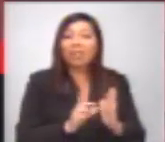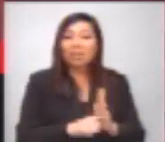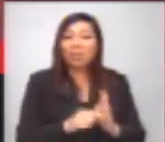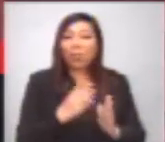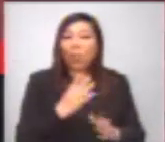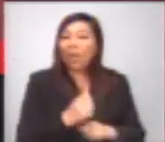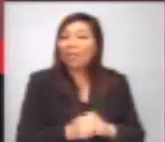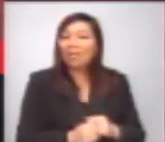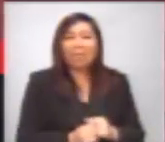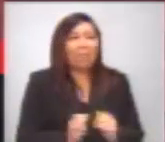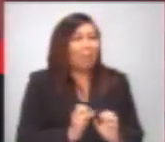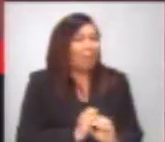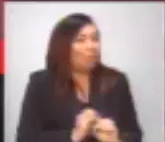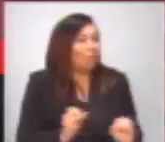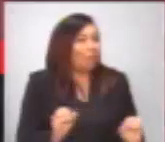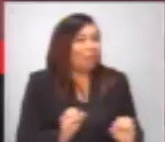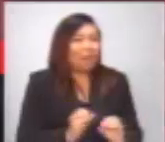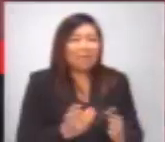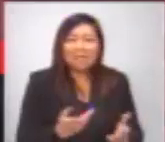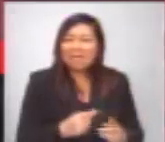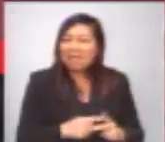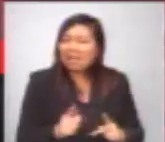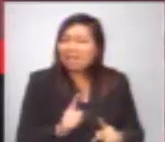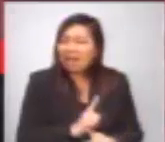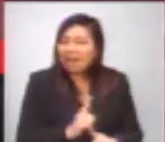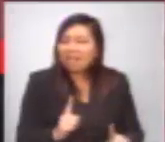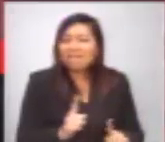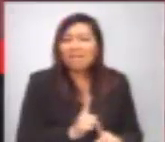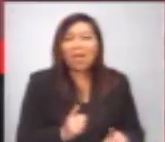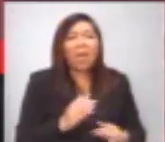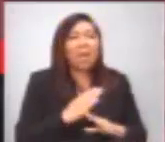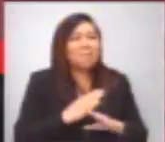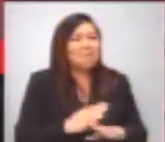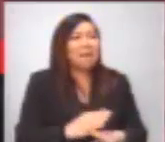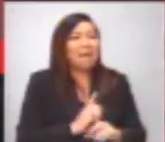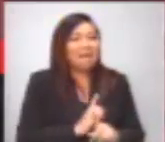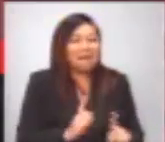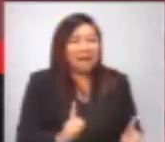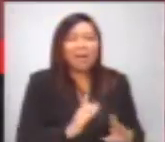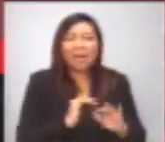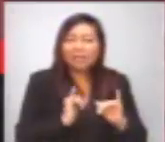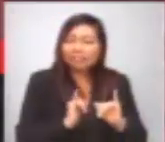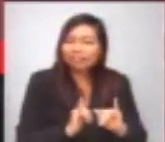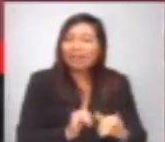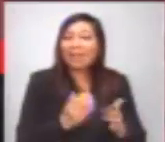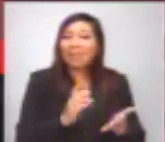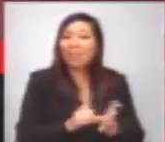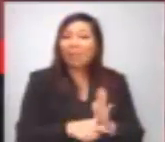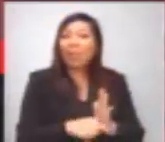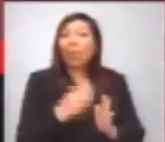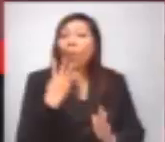4 años. No querían sacar y no querían sacar, la industria se oponía, aguantaba, y